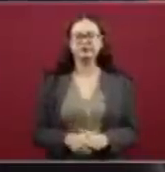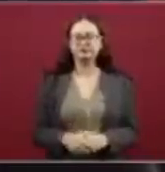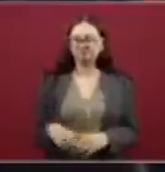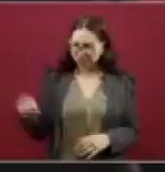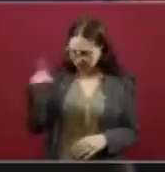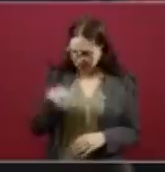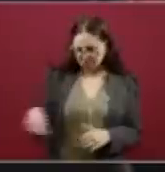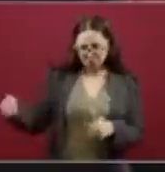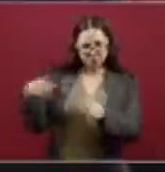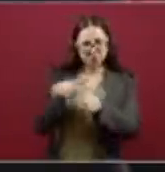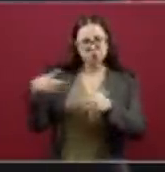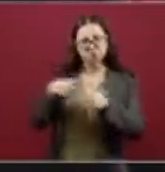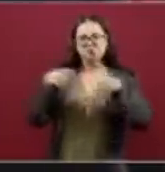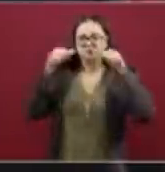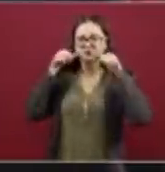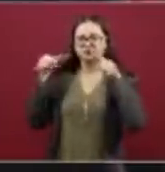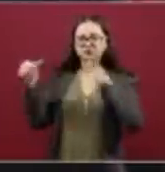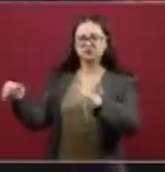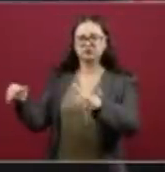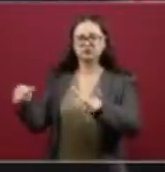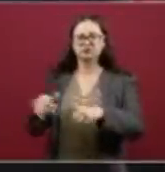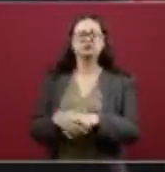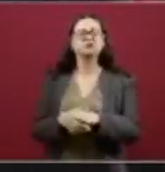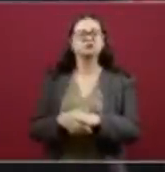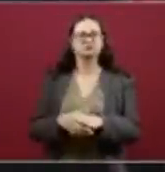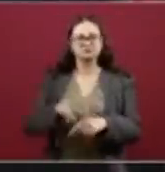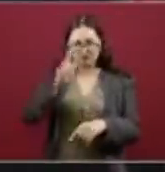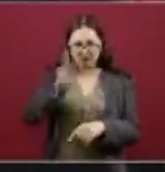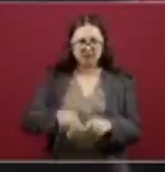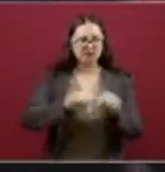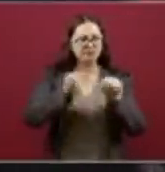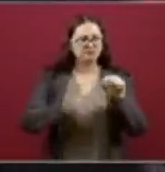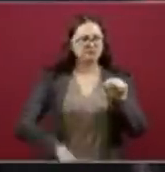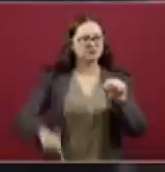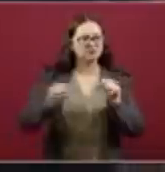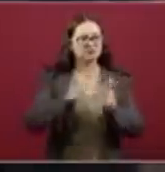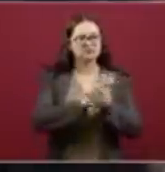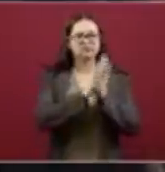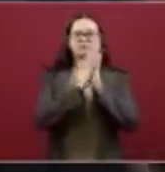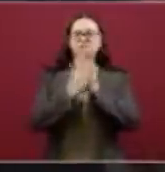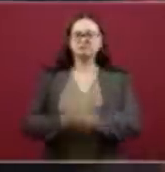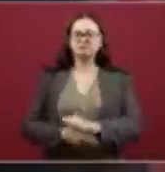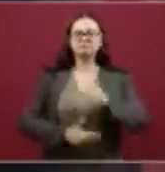protagonistas principales de este cambio verdadero. Entonces, adelante,